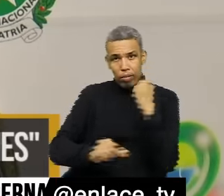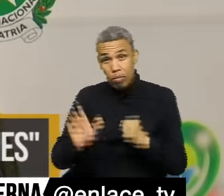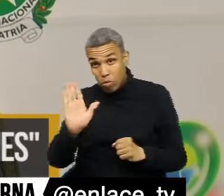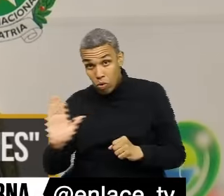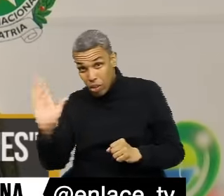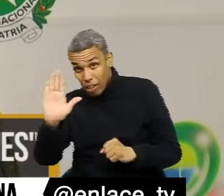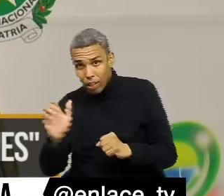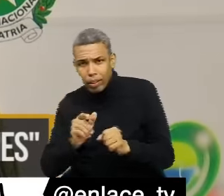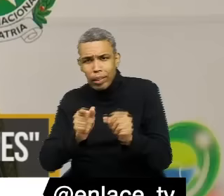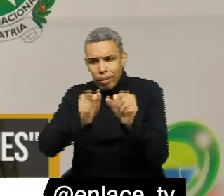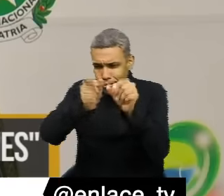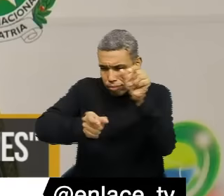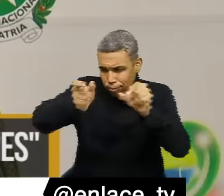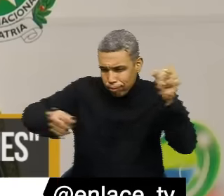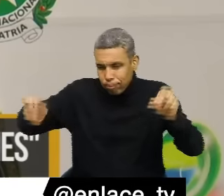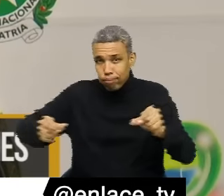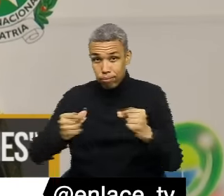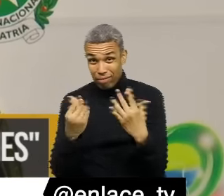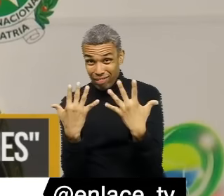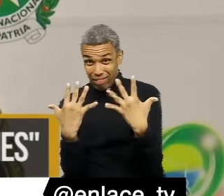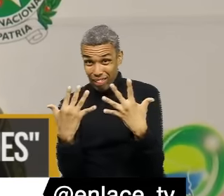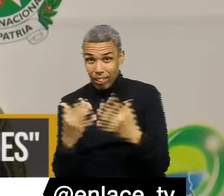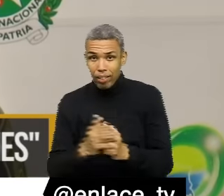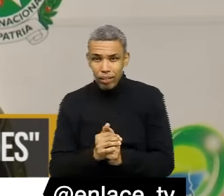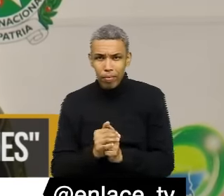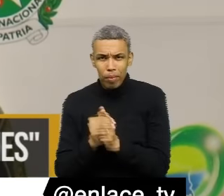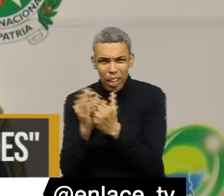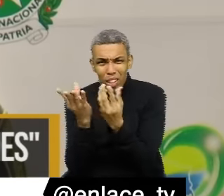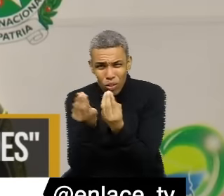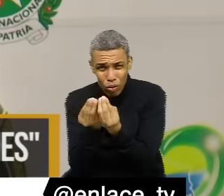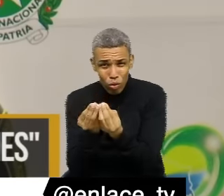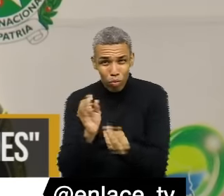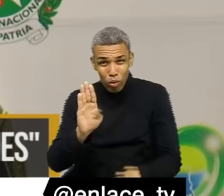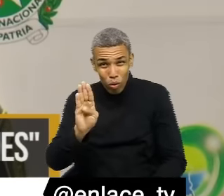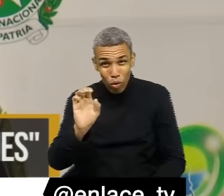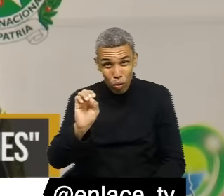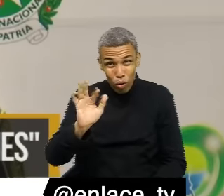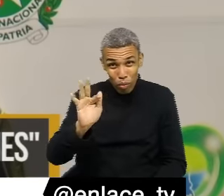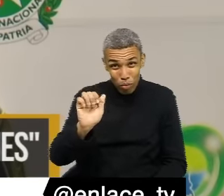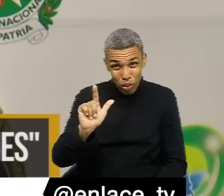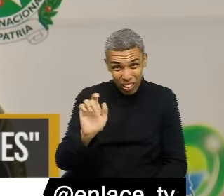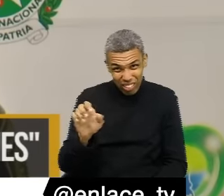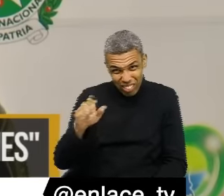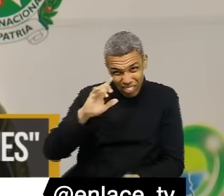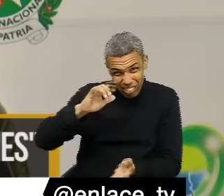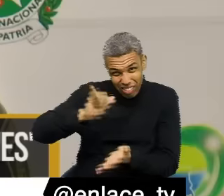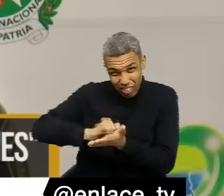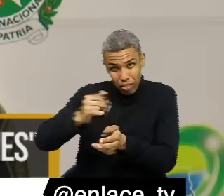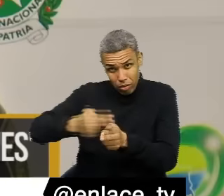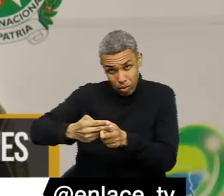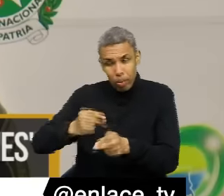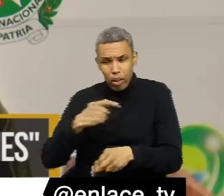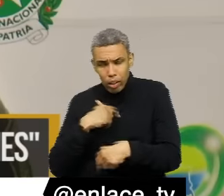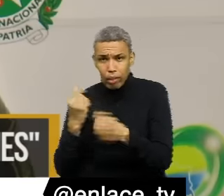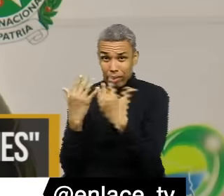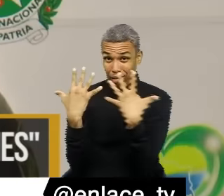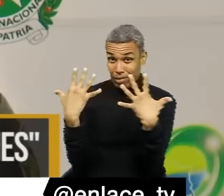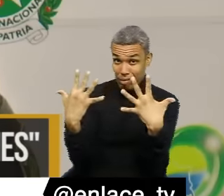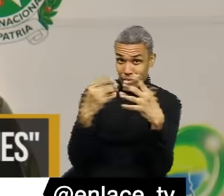10 personas de esta organización delictual. Válido aclarar que dentro de esta